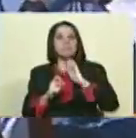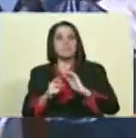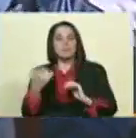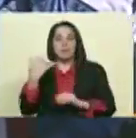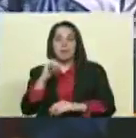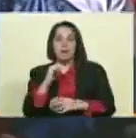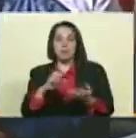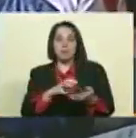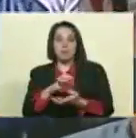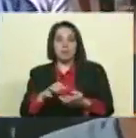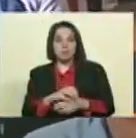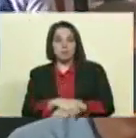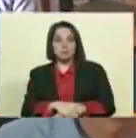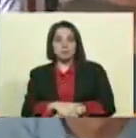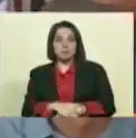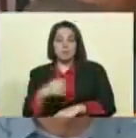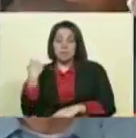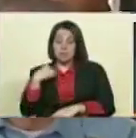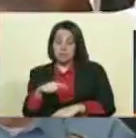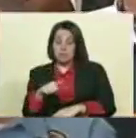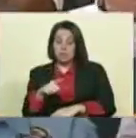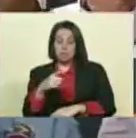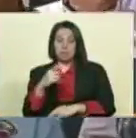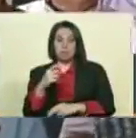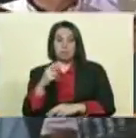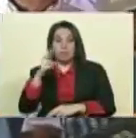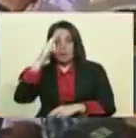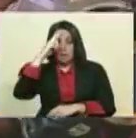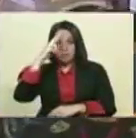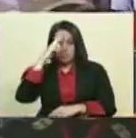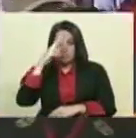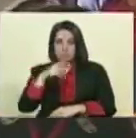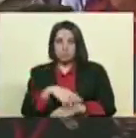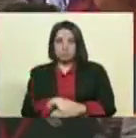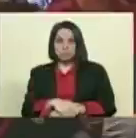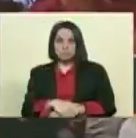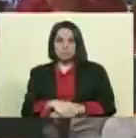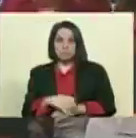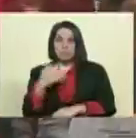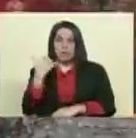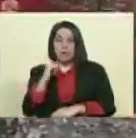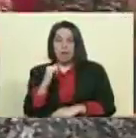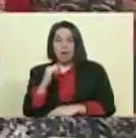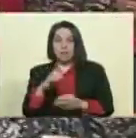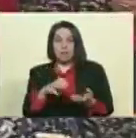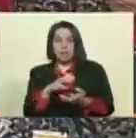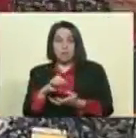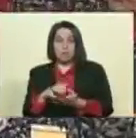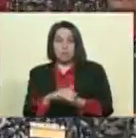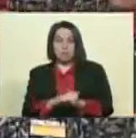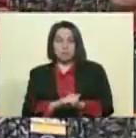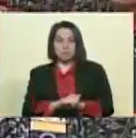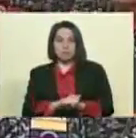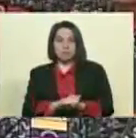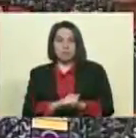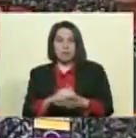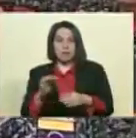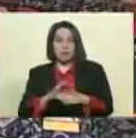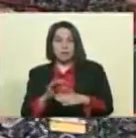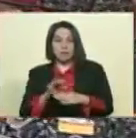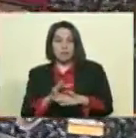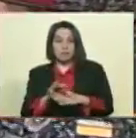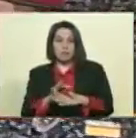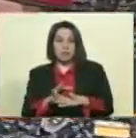hay problemas y tenemos que reconocerlo. que hay problemas, que hay funcionarios que